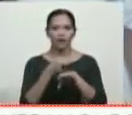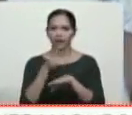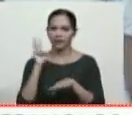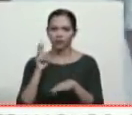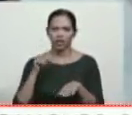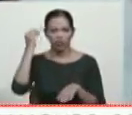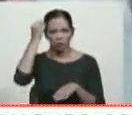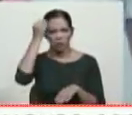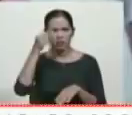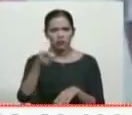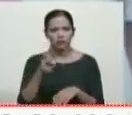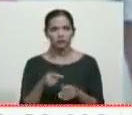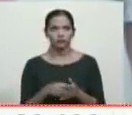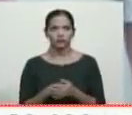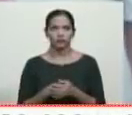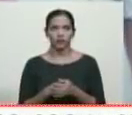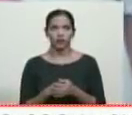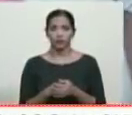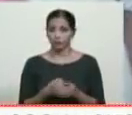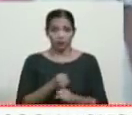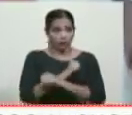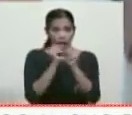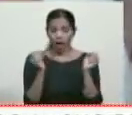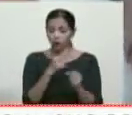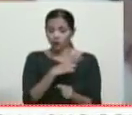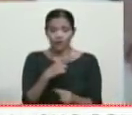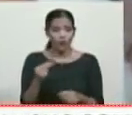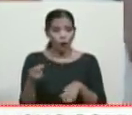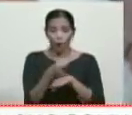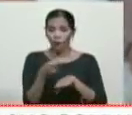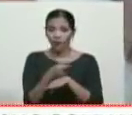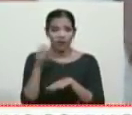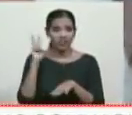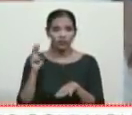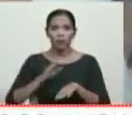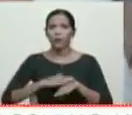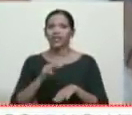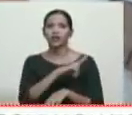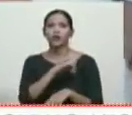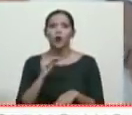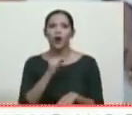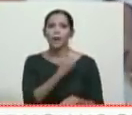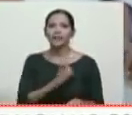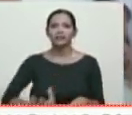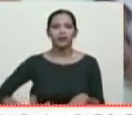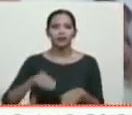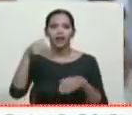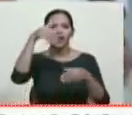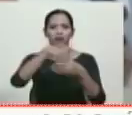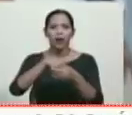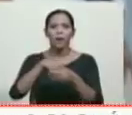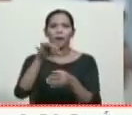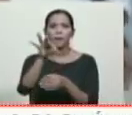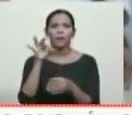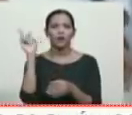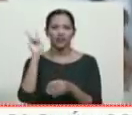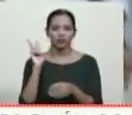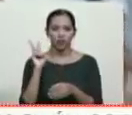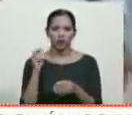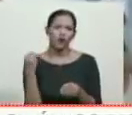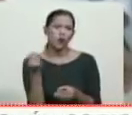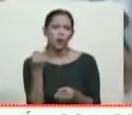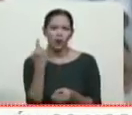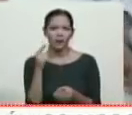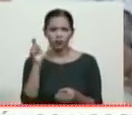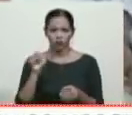afirmación? Claramente él no gobierna Venezuela porque no es el presidente elegido por todos los venezolanos. ¿Cómo una persona que se